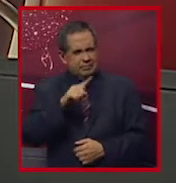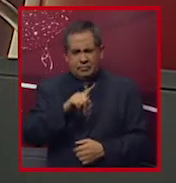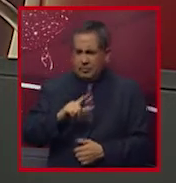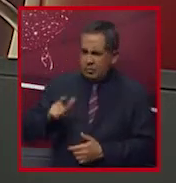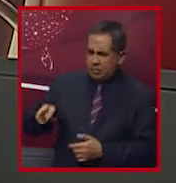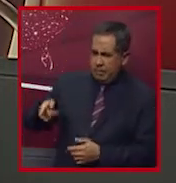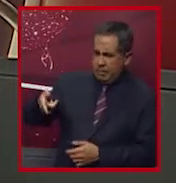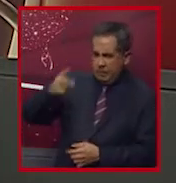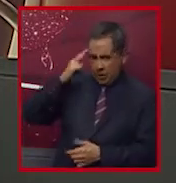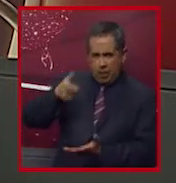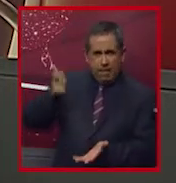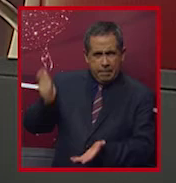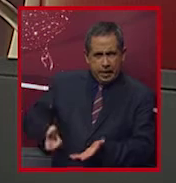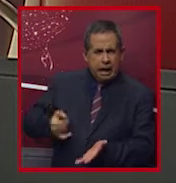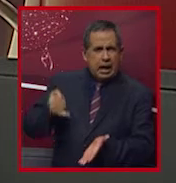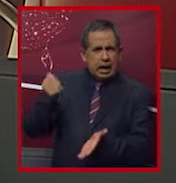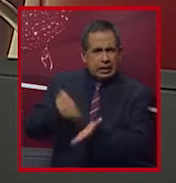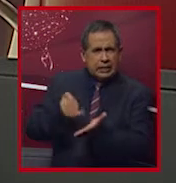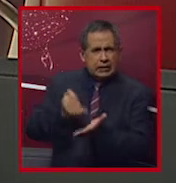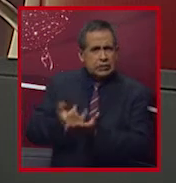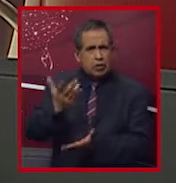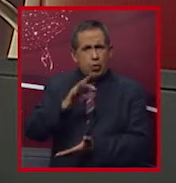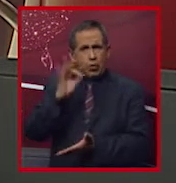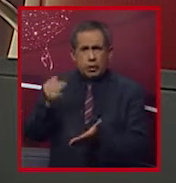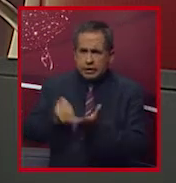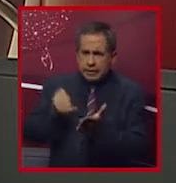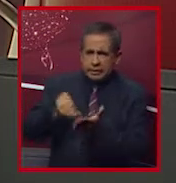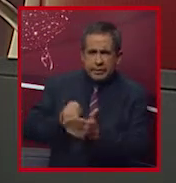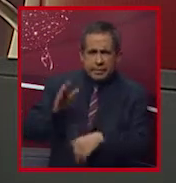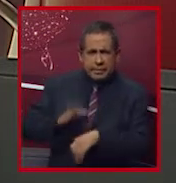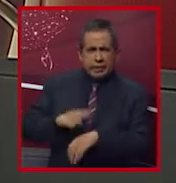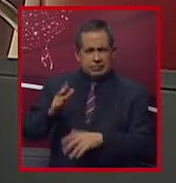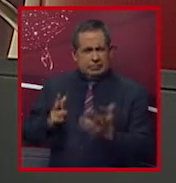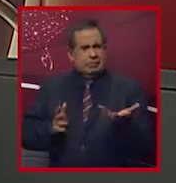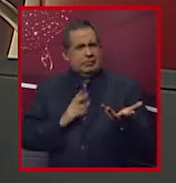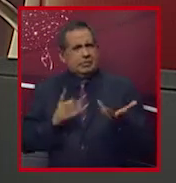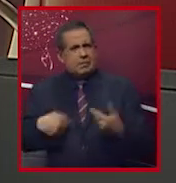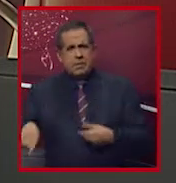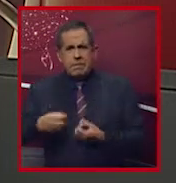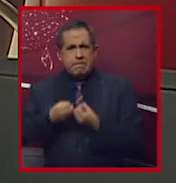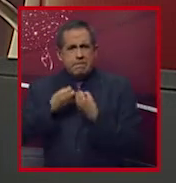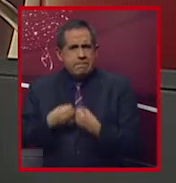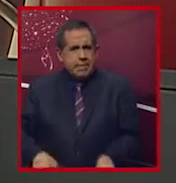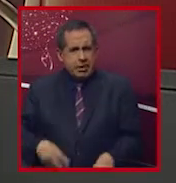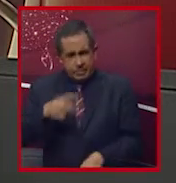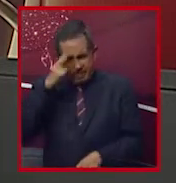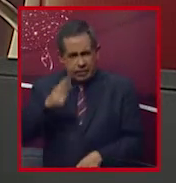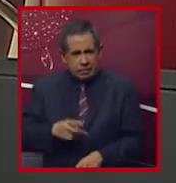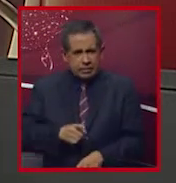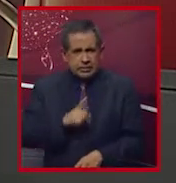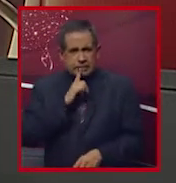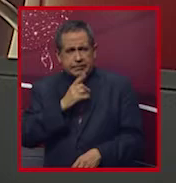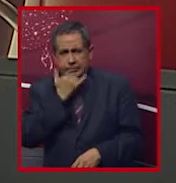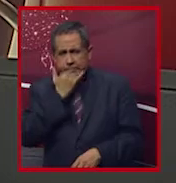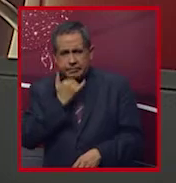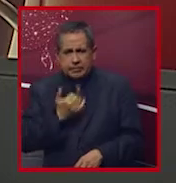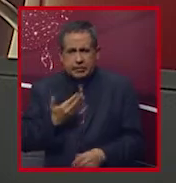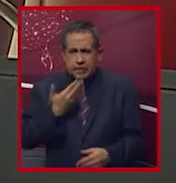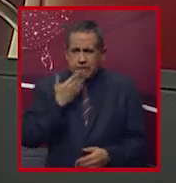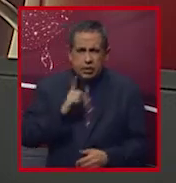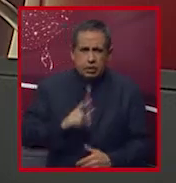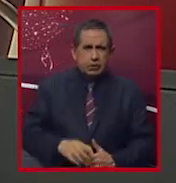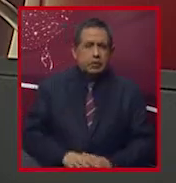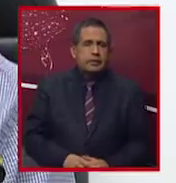al 20% golpearía severamente la actividad manufacturera, que es una de las que tiene mayor impacto en la relación comercial bilateral.